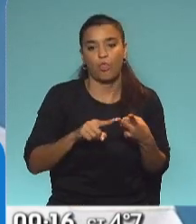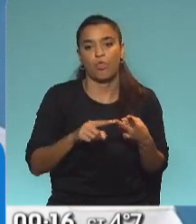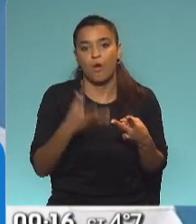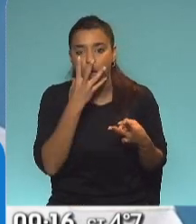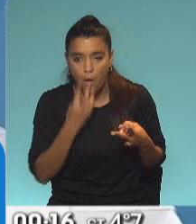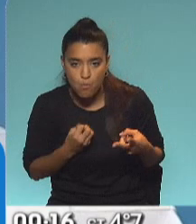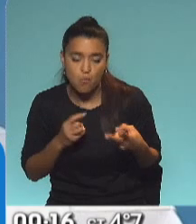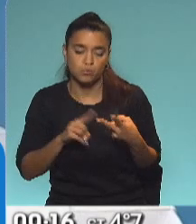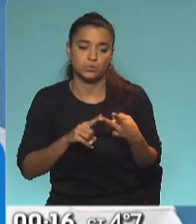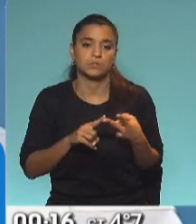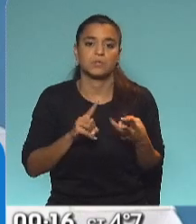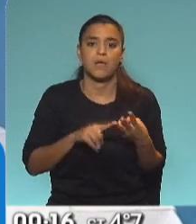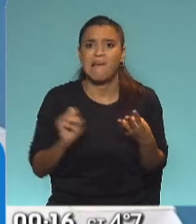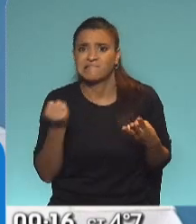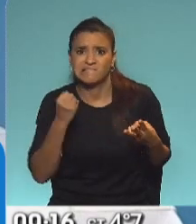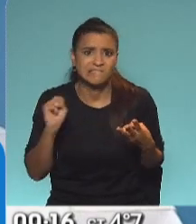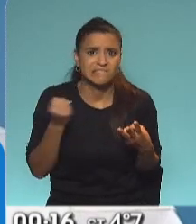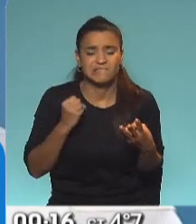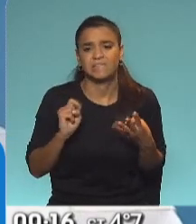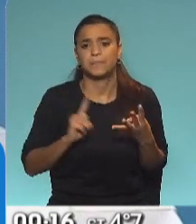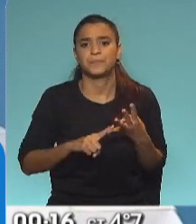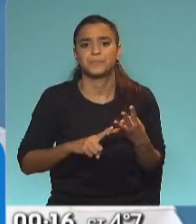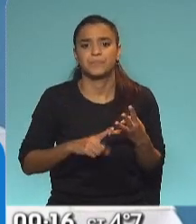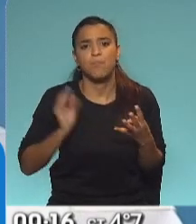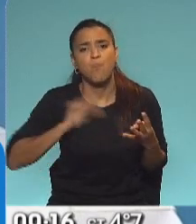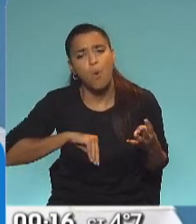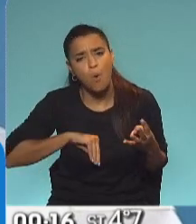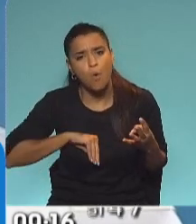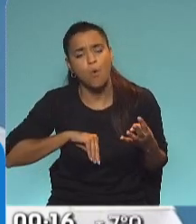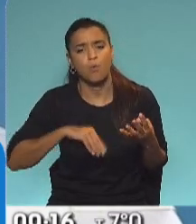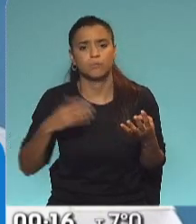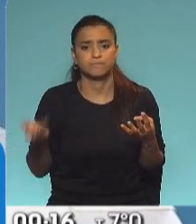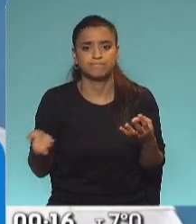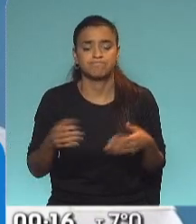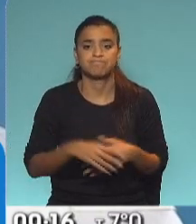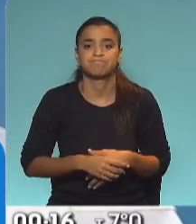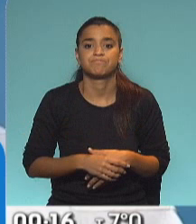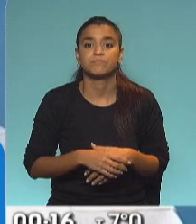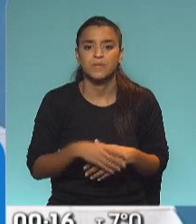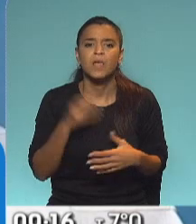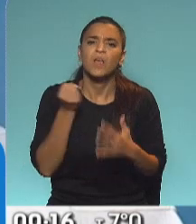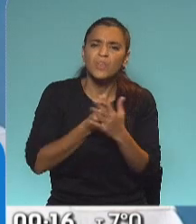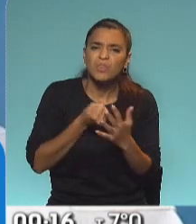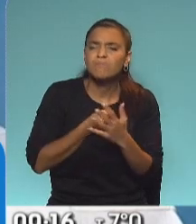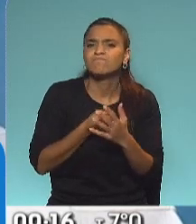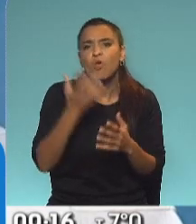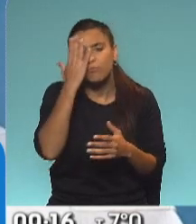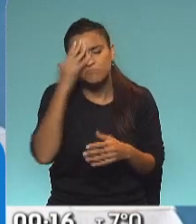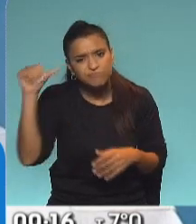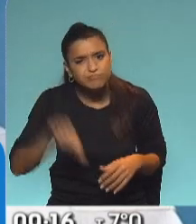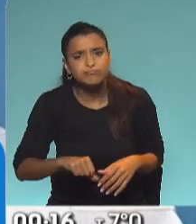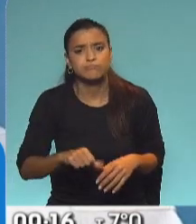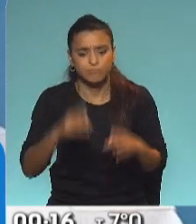la angustia, la ansiedad, la frustración. Nos cuesta dormir, nos